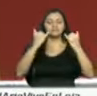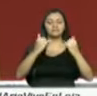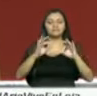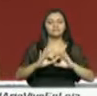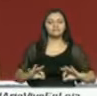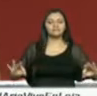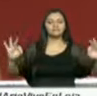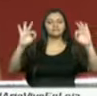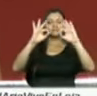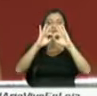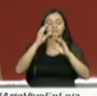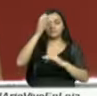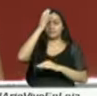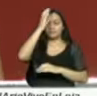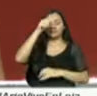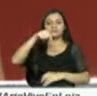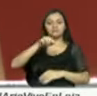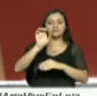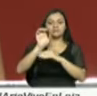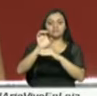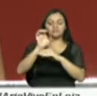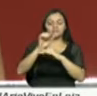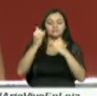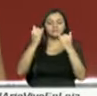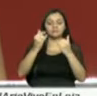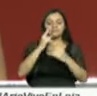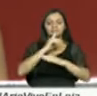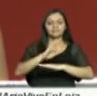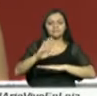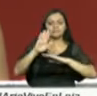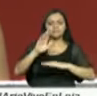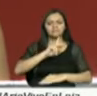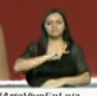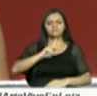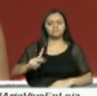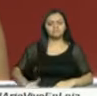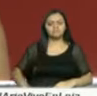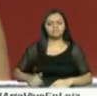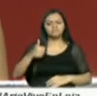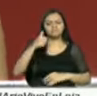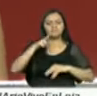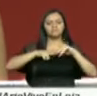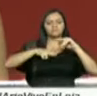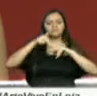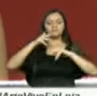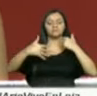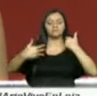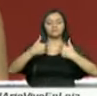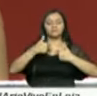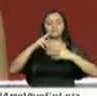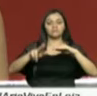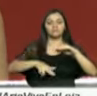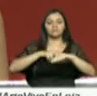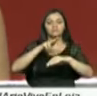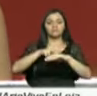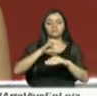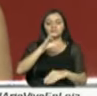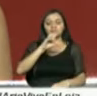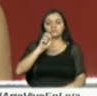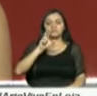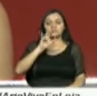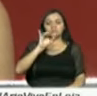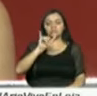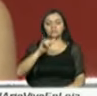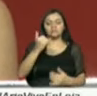histórico para la cultura de nuestro país, quien se comprometió personalmente en que la construcción del Teatro Nacional Benjamín Carrión Mora